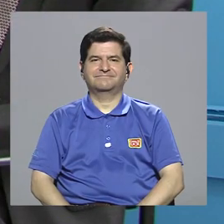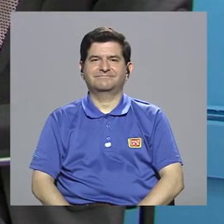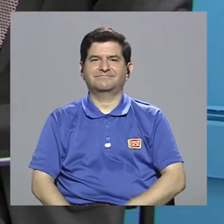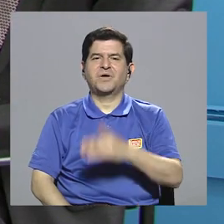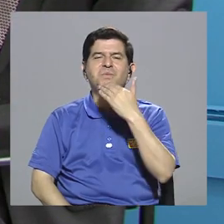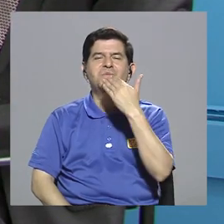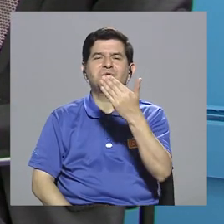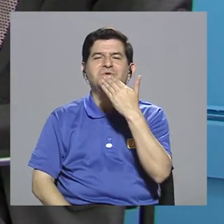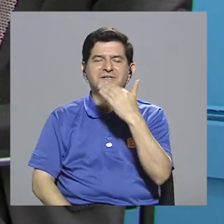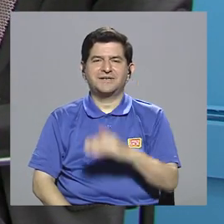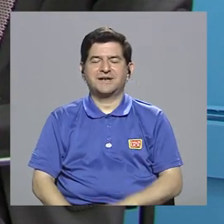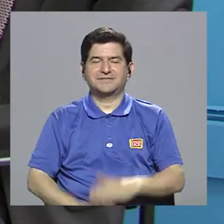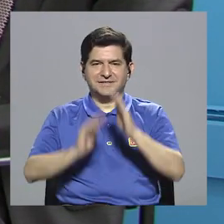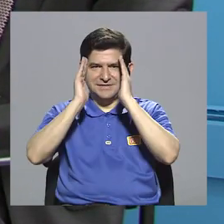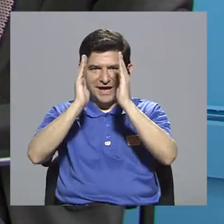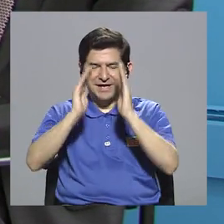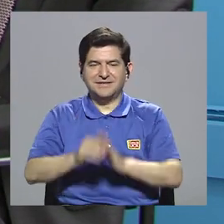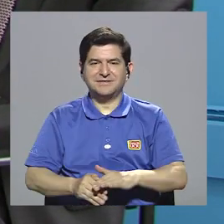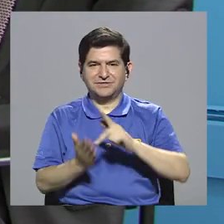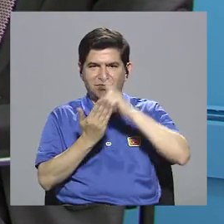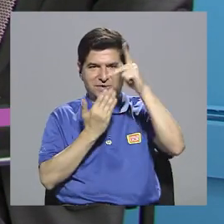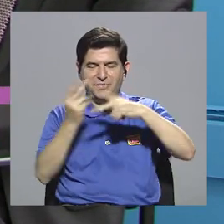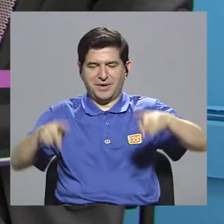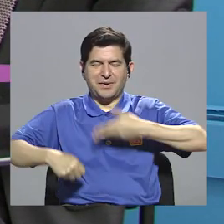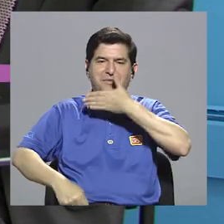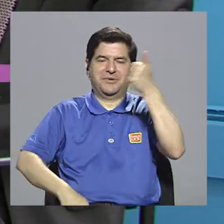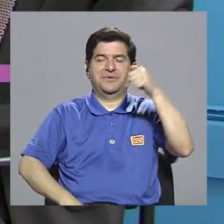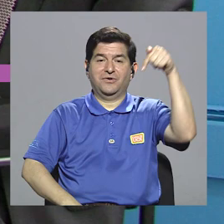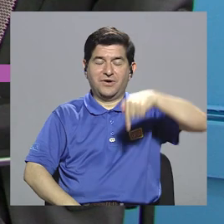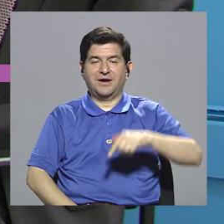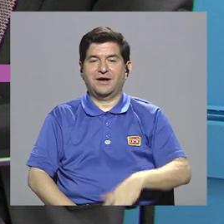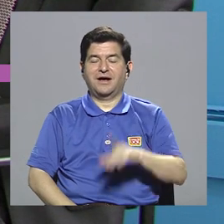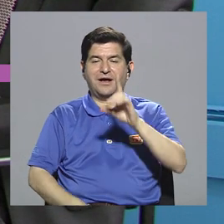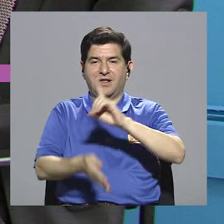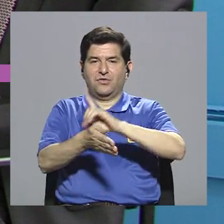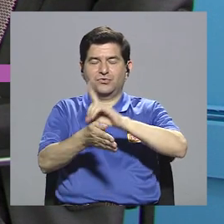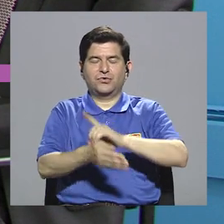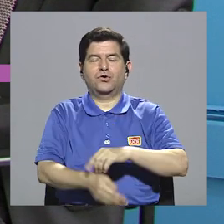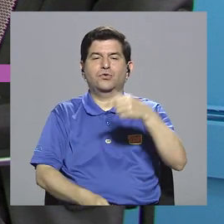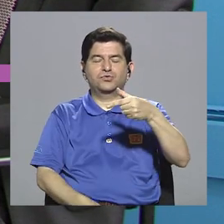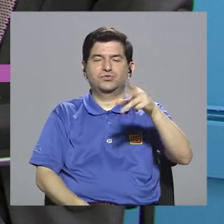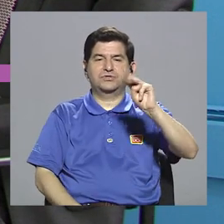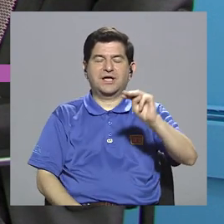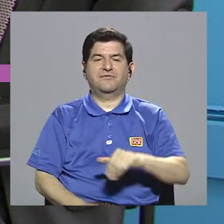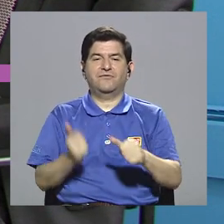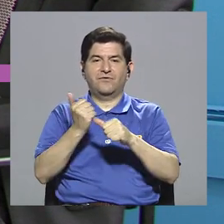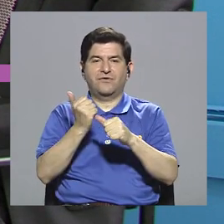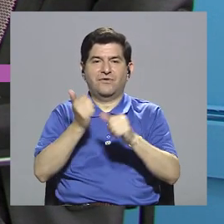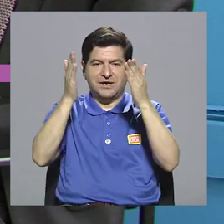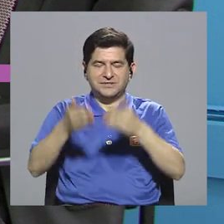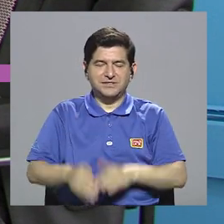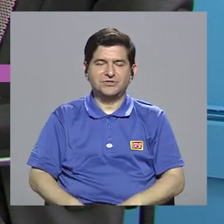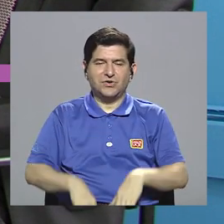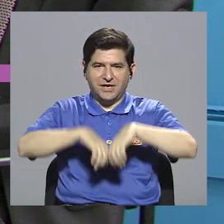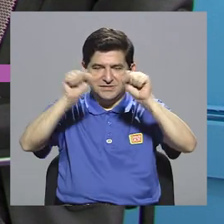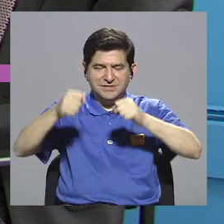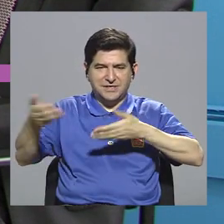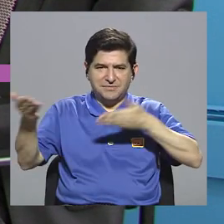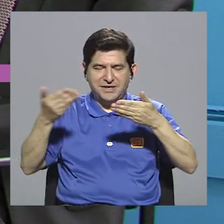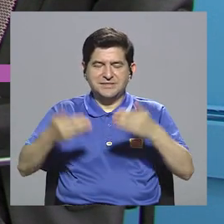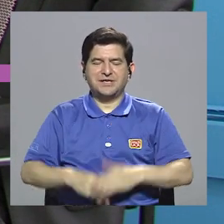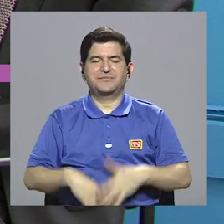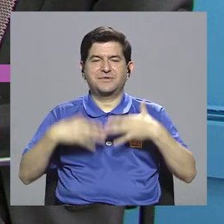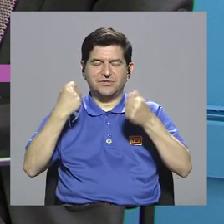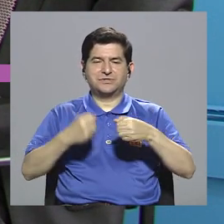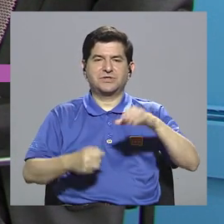gracias por estar en compañía de nosotros en vivir mejor estamos con el doctor gustavo mer y el ex asesor en sistemas y servicios de salud de